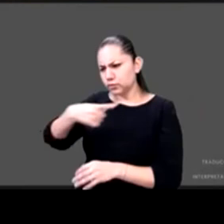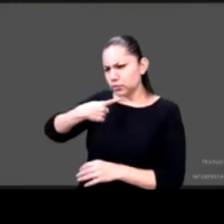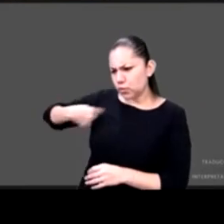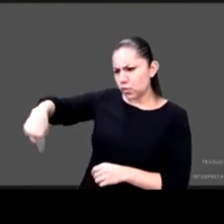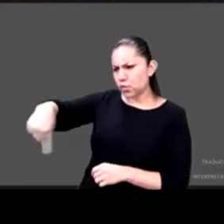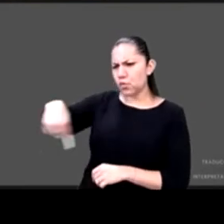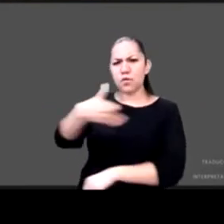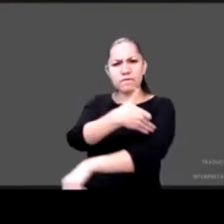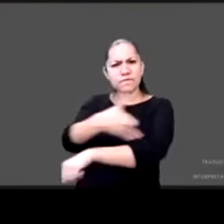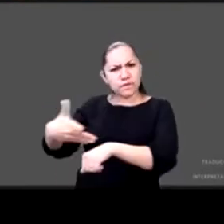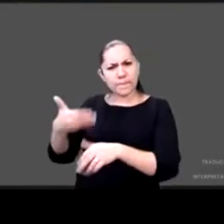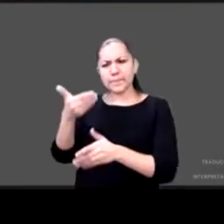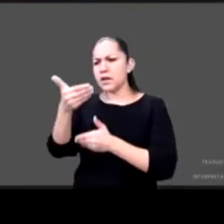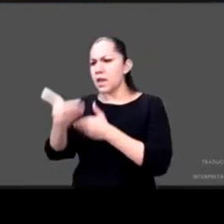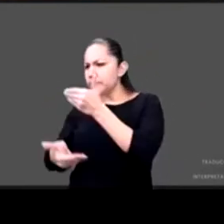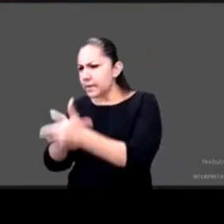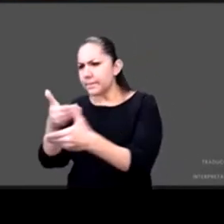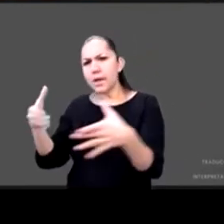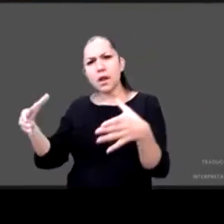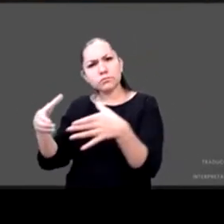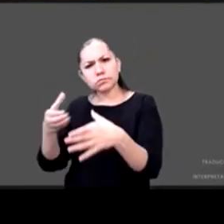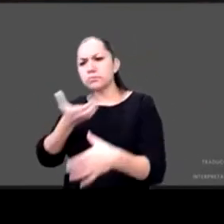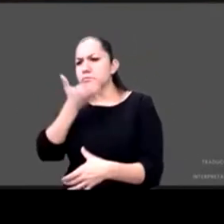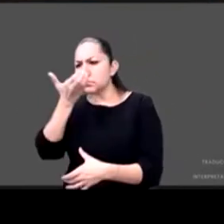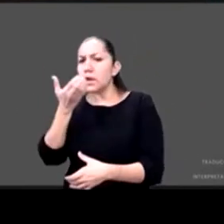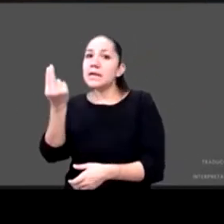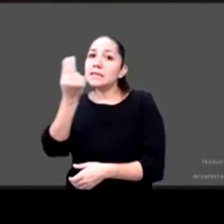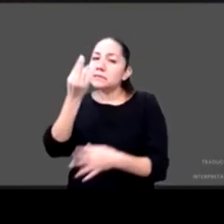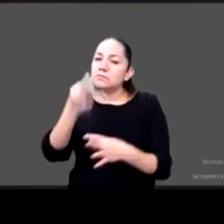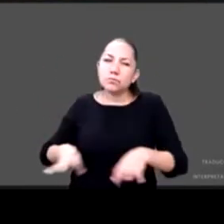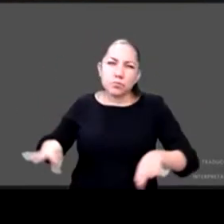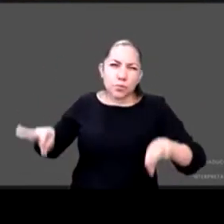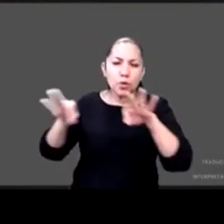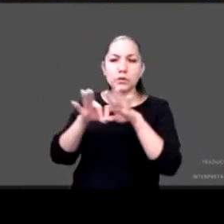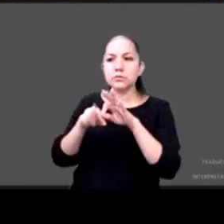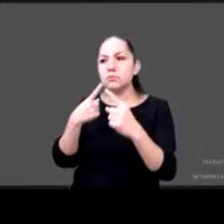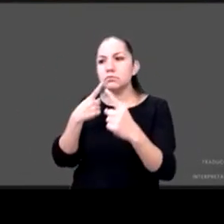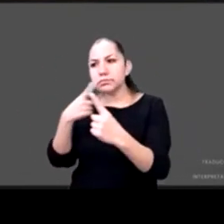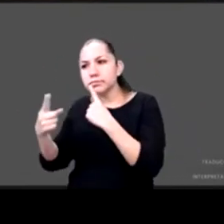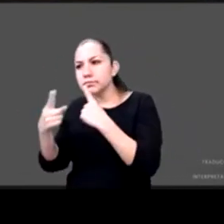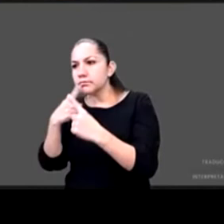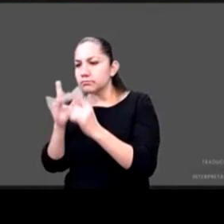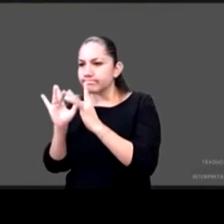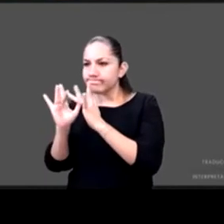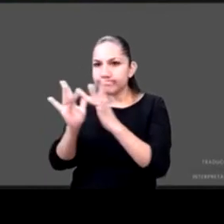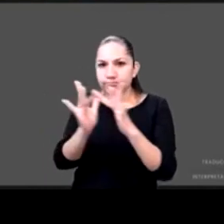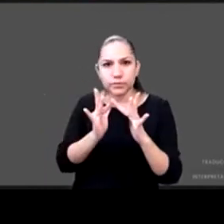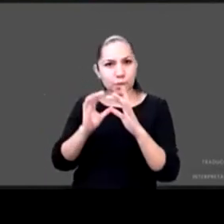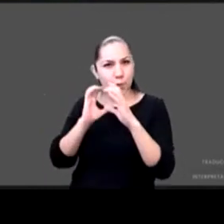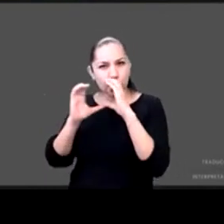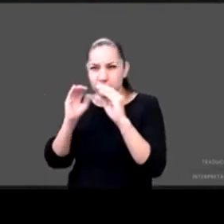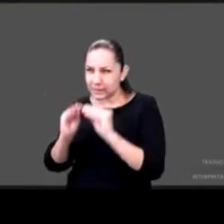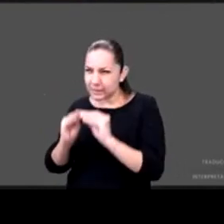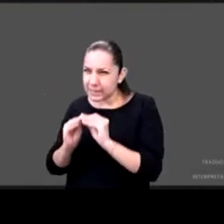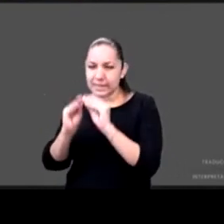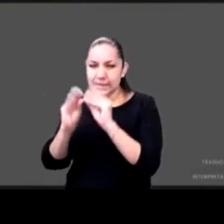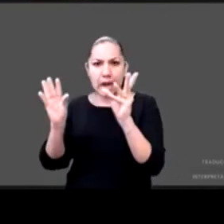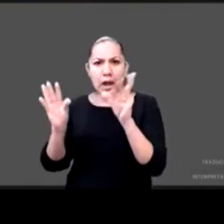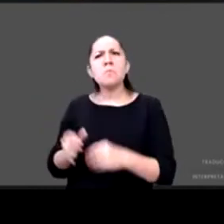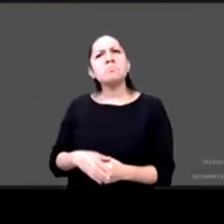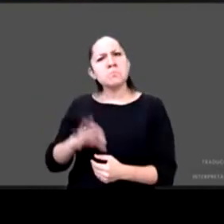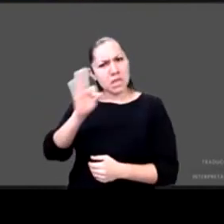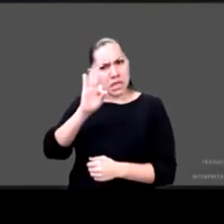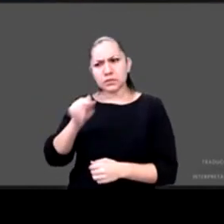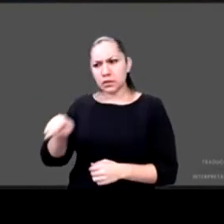tener una comunicación muy fluida y también traer tanto sus amigos. Mira, vamos a invitar a tu amigo a comer con nosotros.